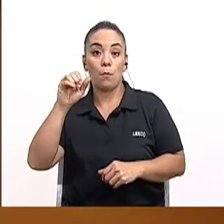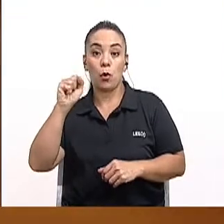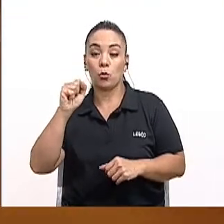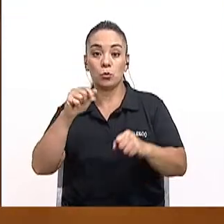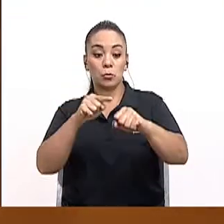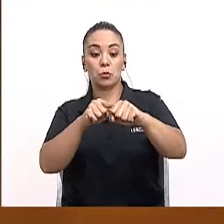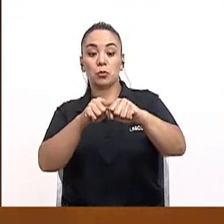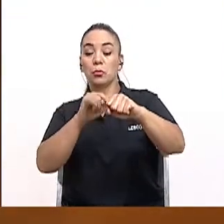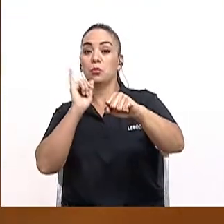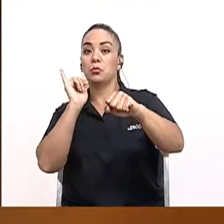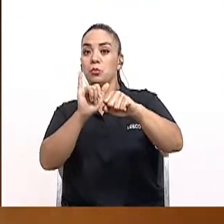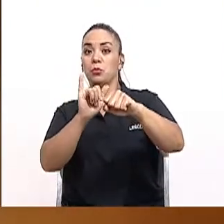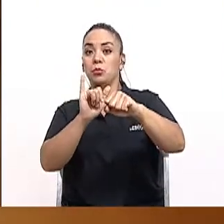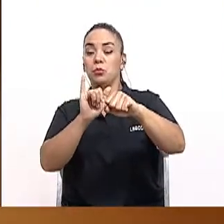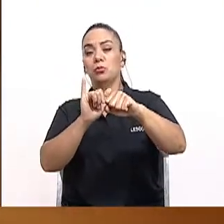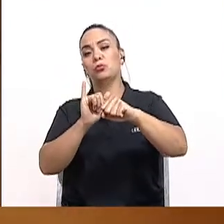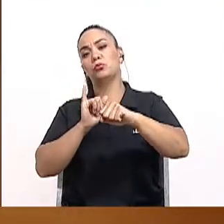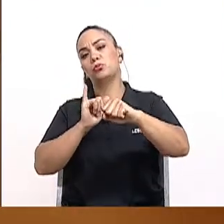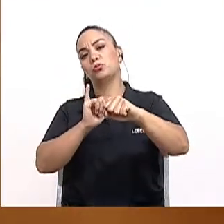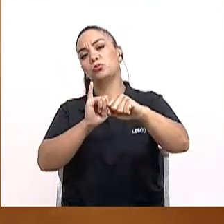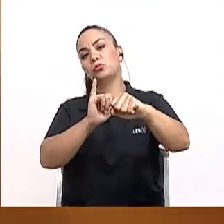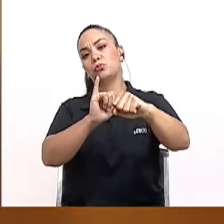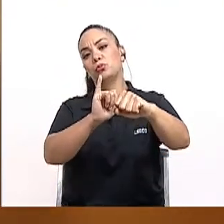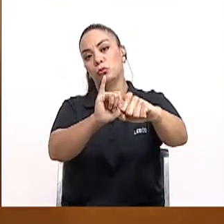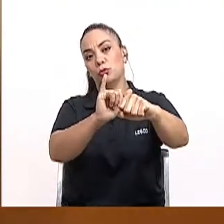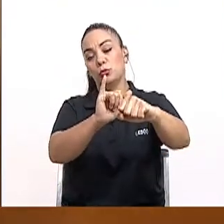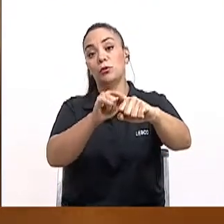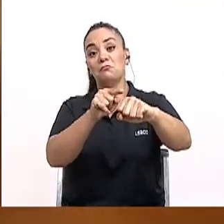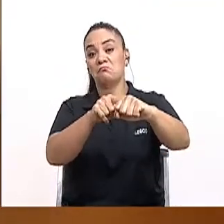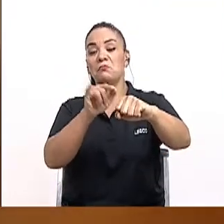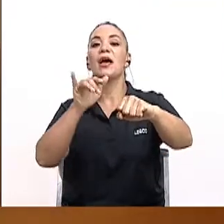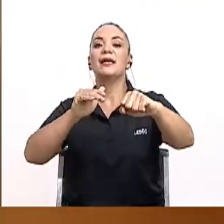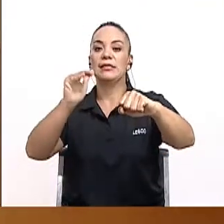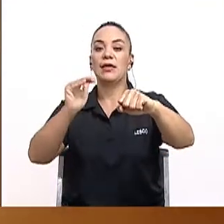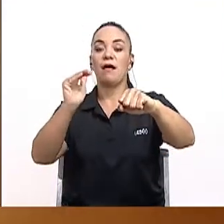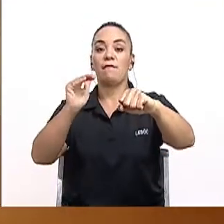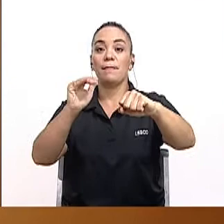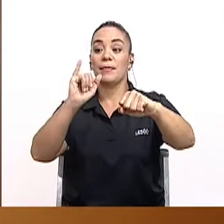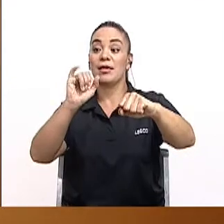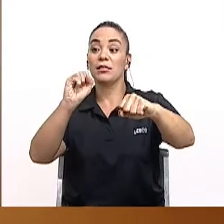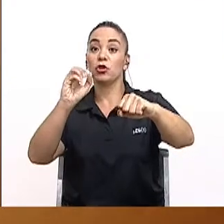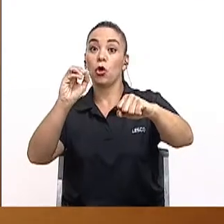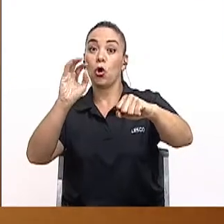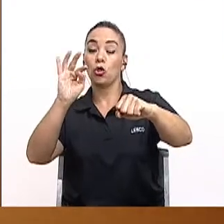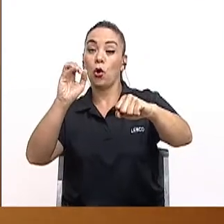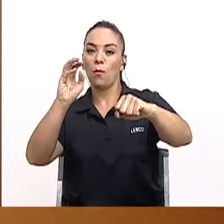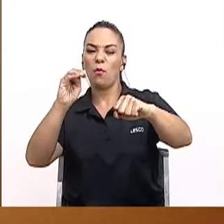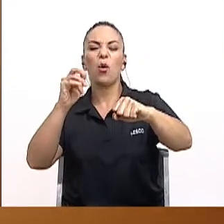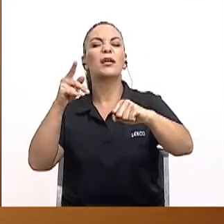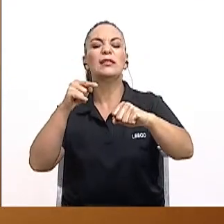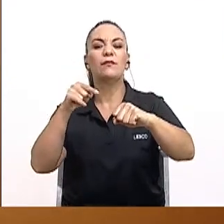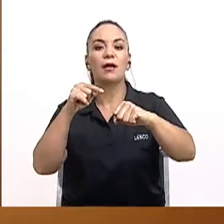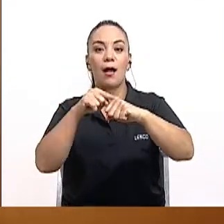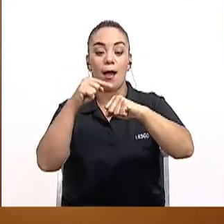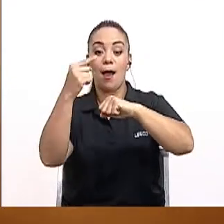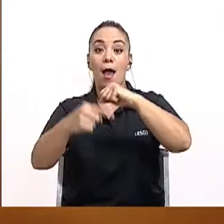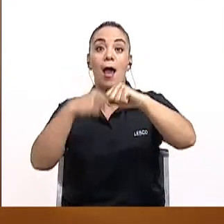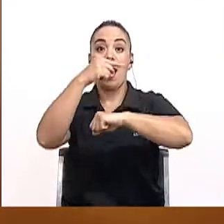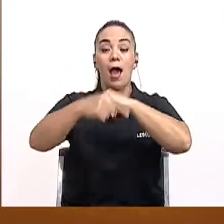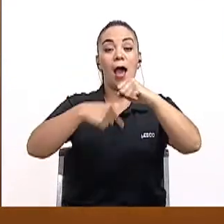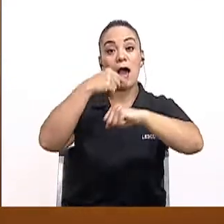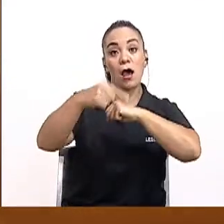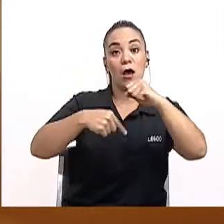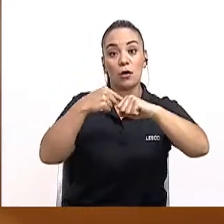así en el tiempo. Esos son los núcleos estables. Recordemos que un isótopo son átomos de un mismo elemento con igual